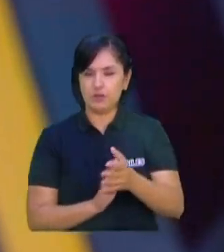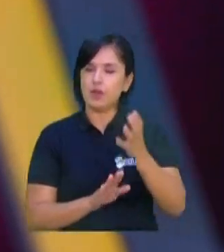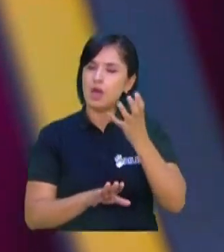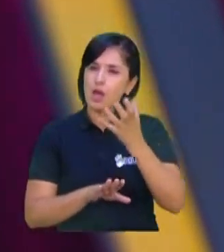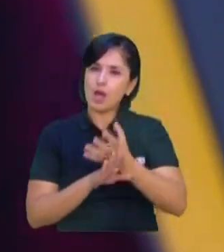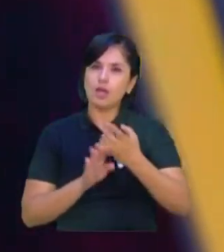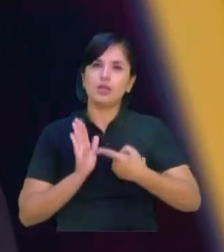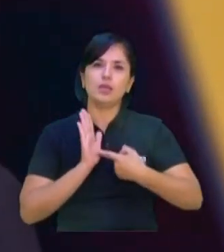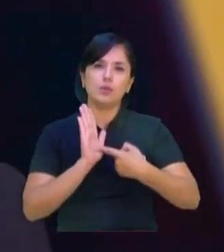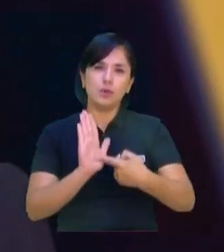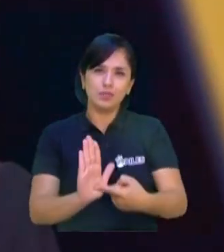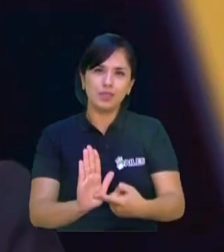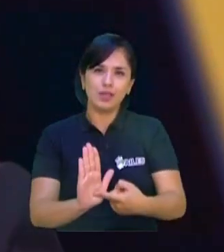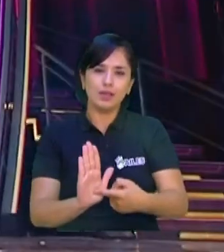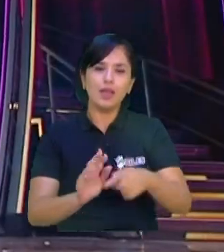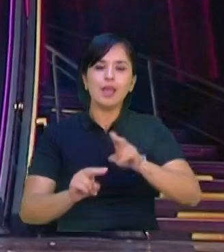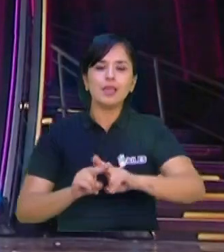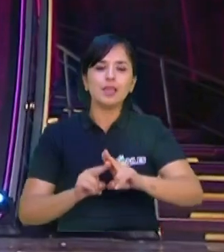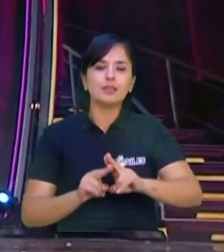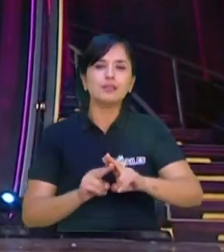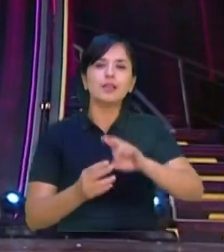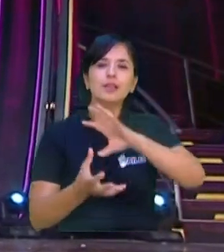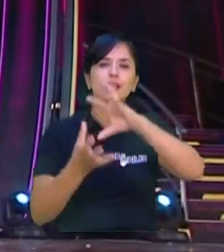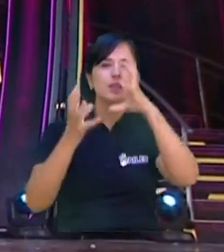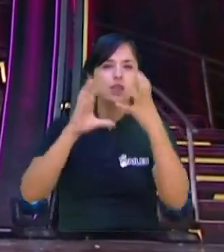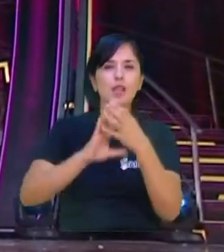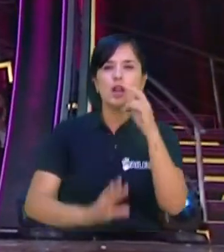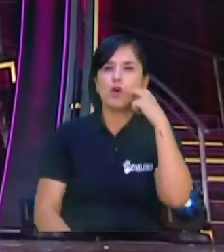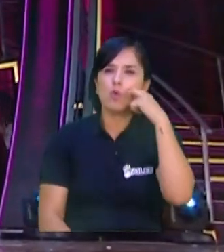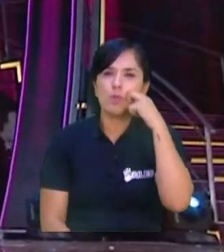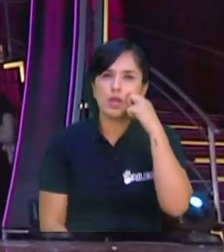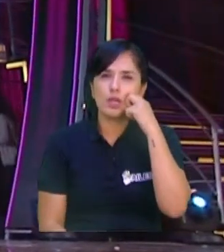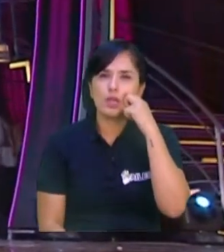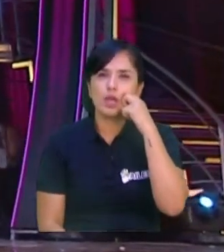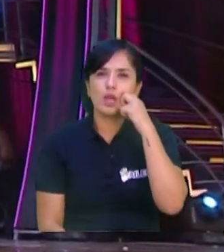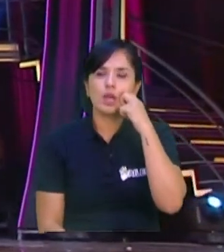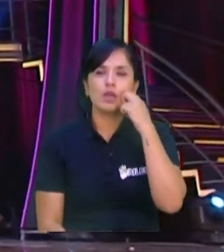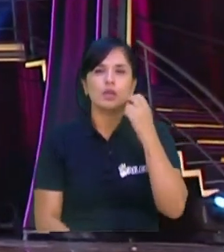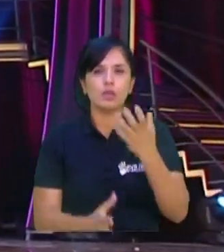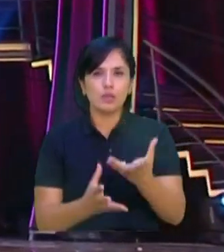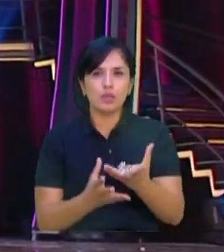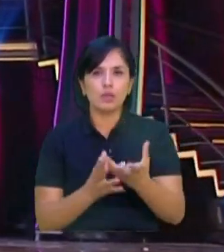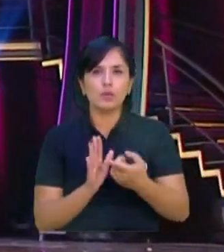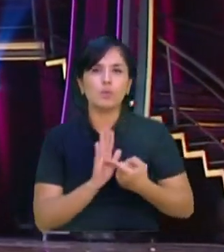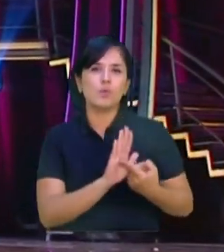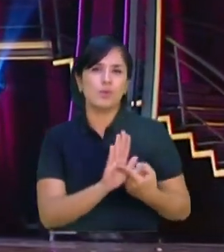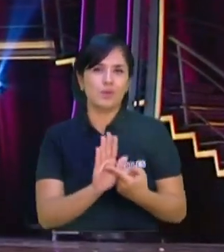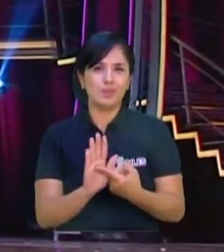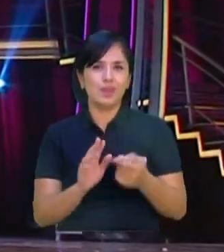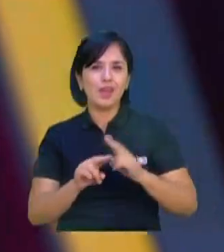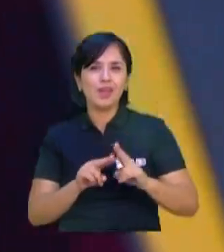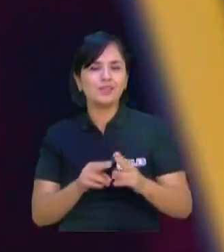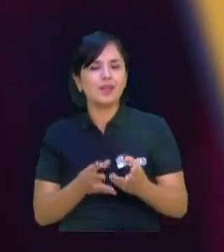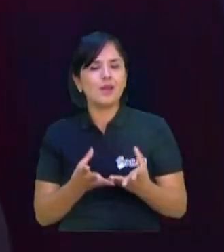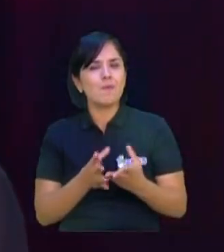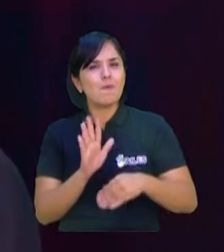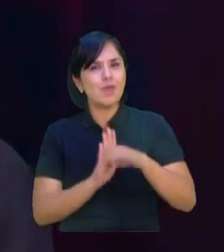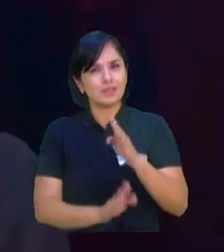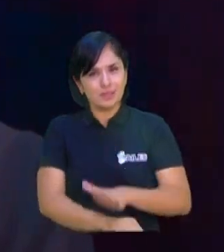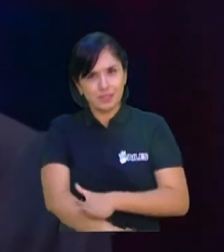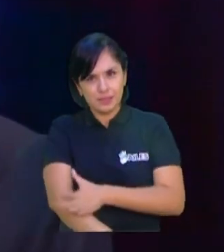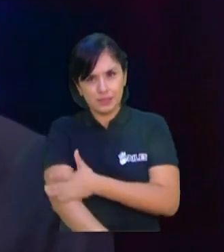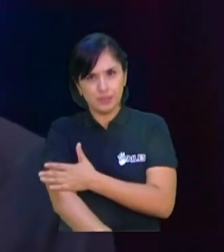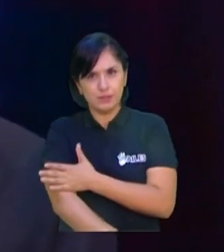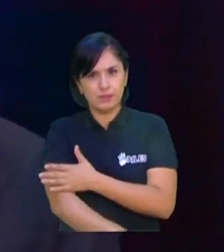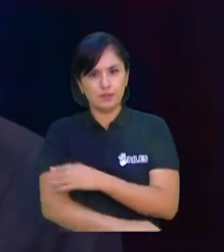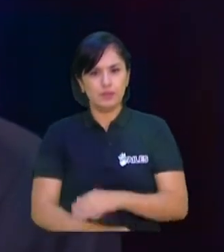ha contribuido a humanizar nuestro país. Y por eso quiero, Mario, decirte, mira, hay hombres que luchan un